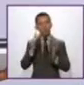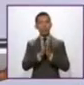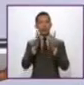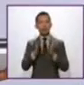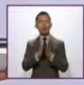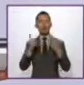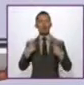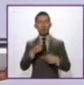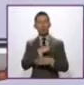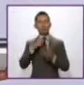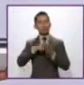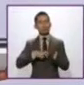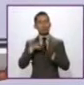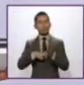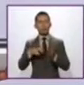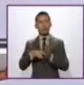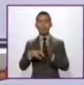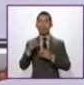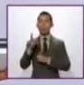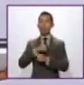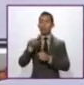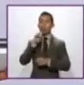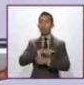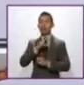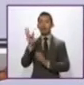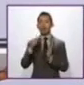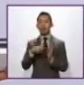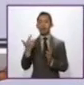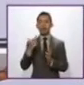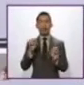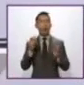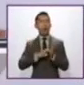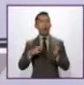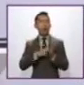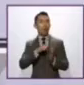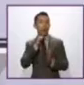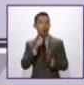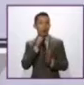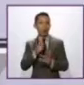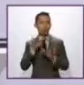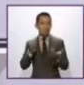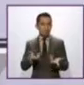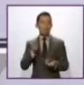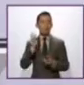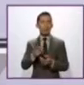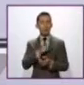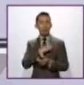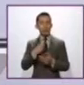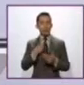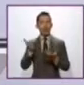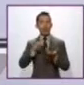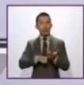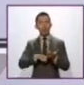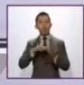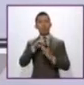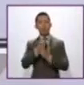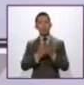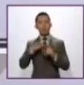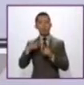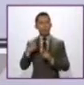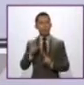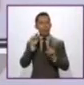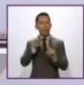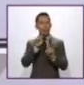Ciudadana, porque desde el 2012 no se actualiza y ahí podemos generar que existan mecanismos mucho más puntuales para que